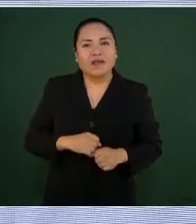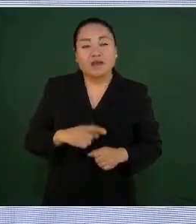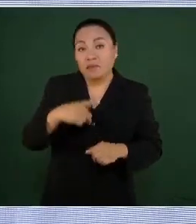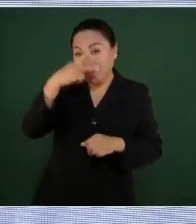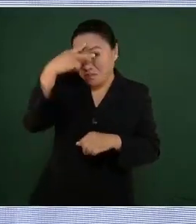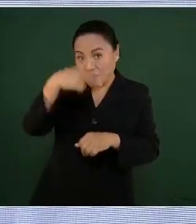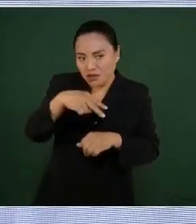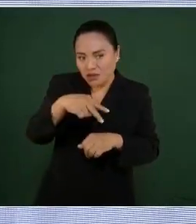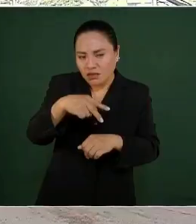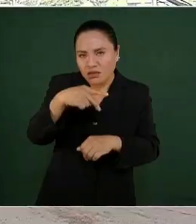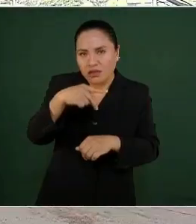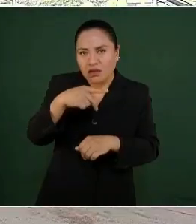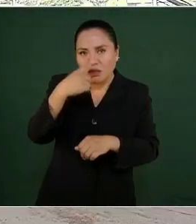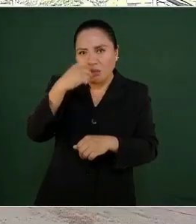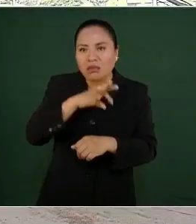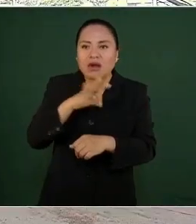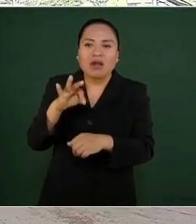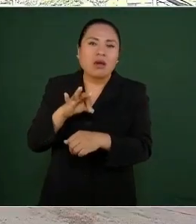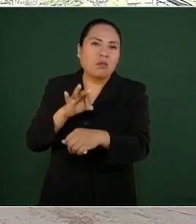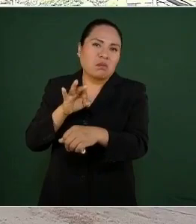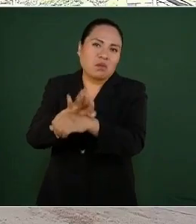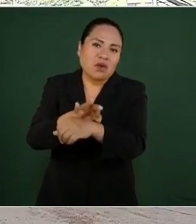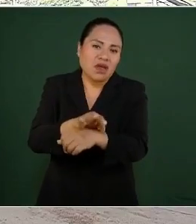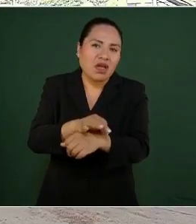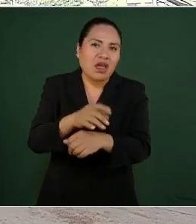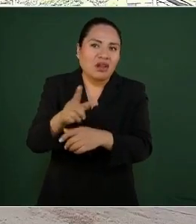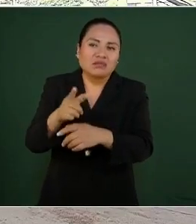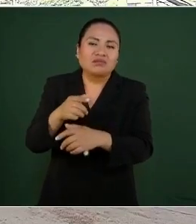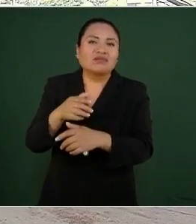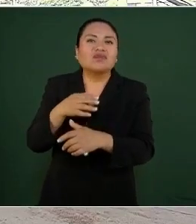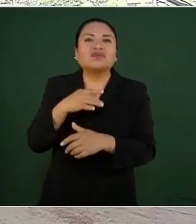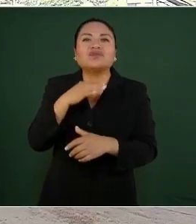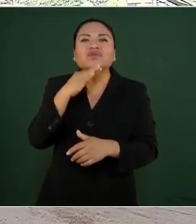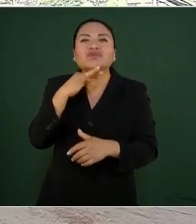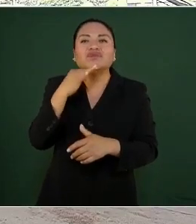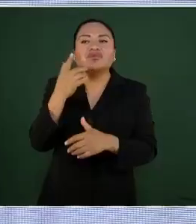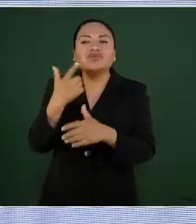favor de la corrupción. Esos reciben dinero.